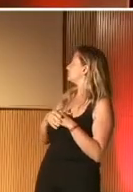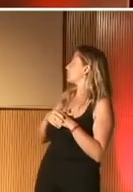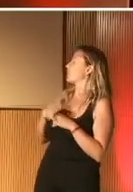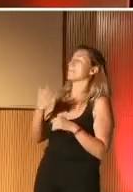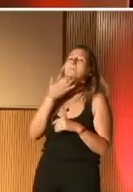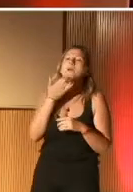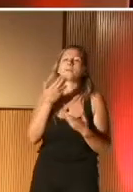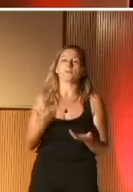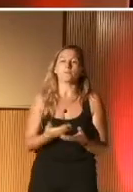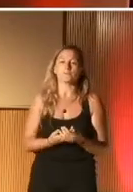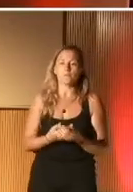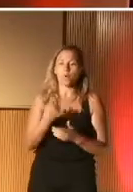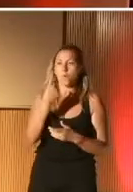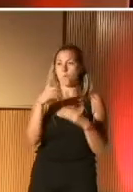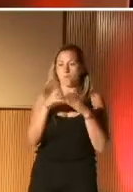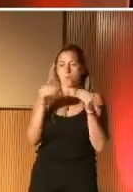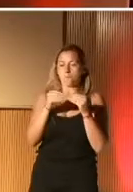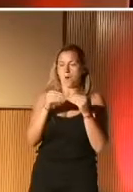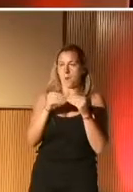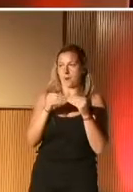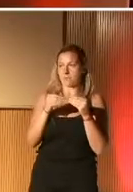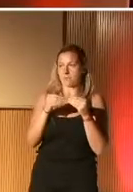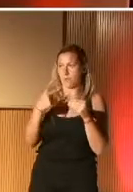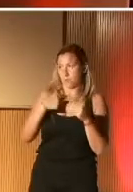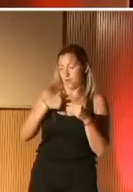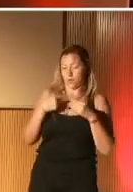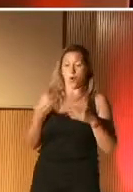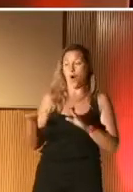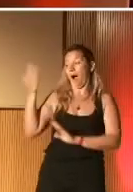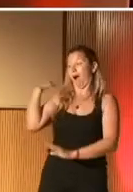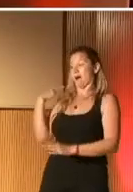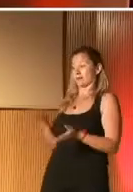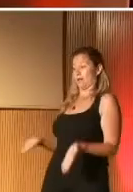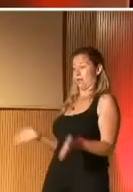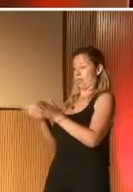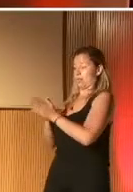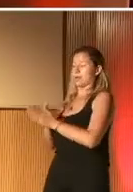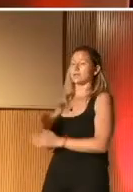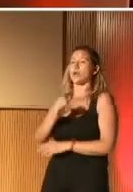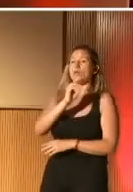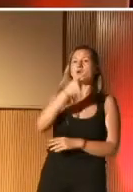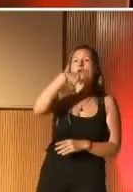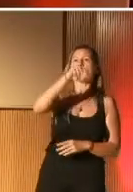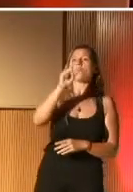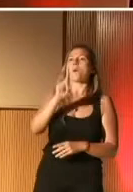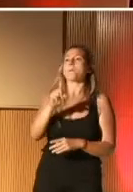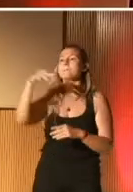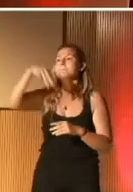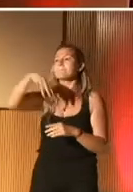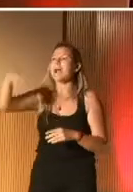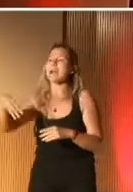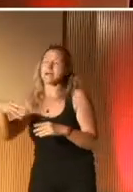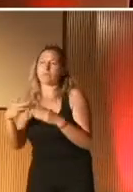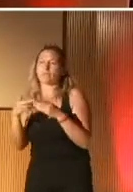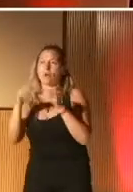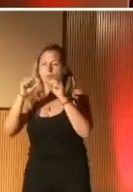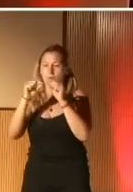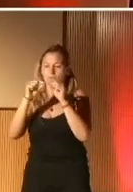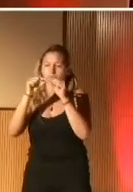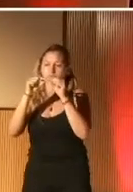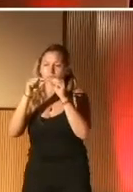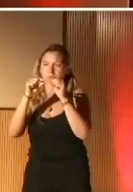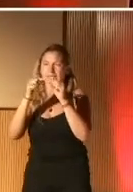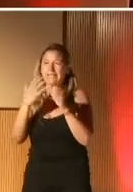ejemplo, un papel A4 como el que yo he doblado mide aproximadamente 0,1 milímetros de grosor. Si lo quisiéramos doblar 6